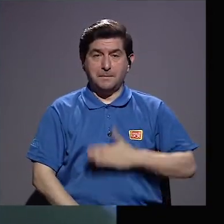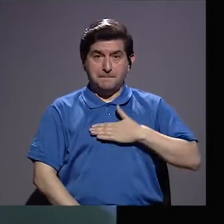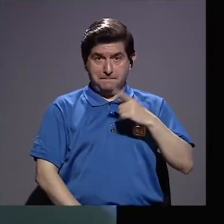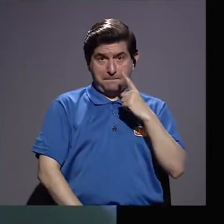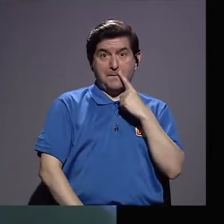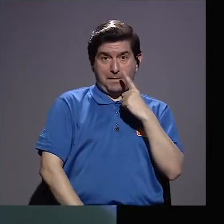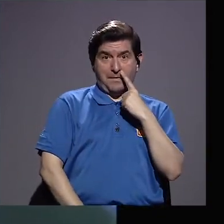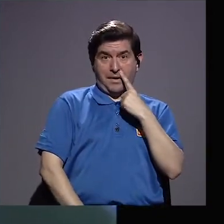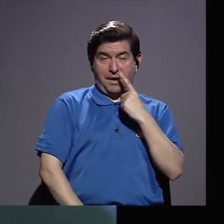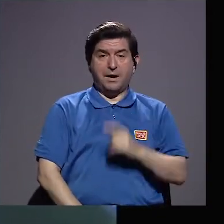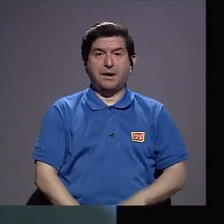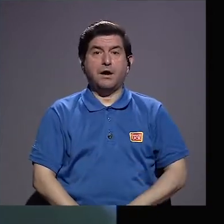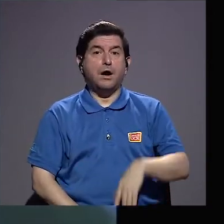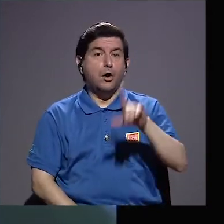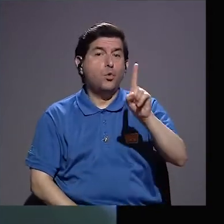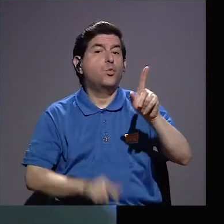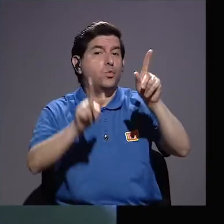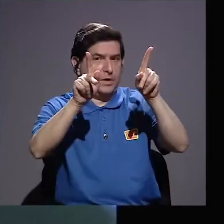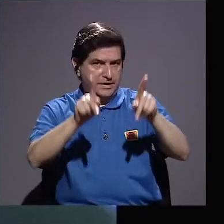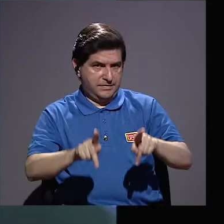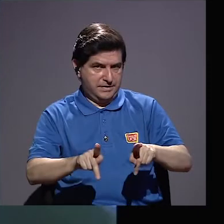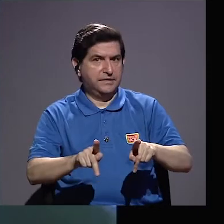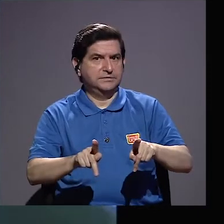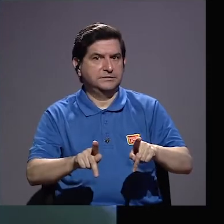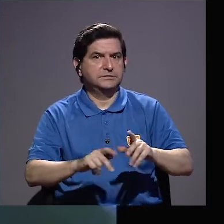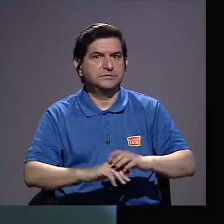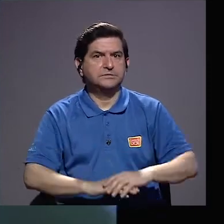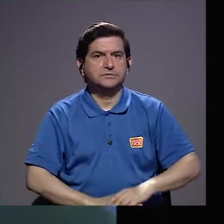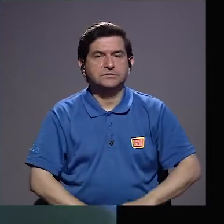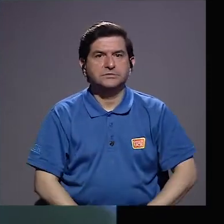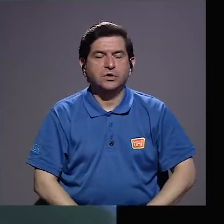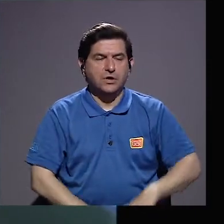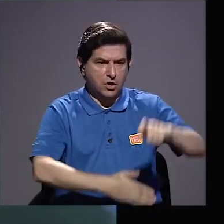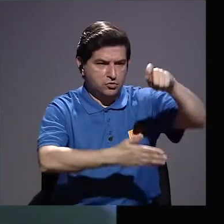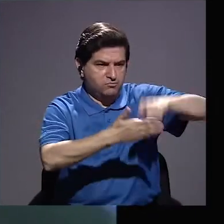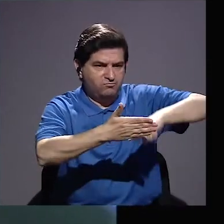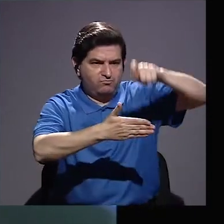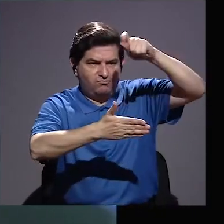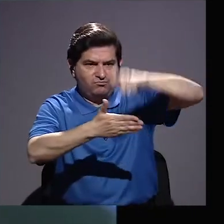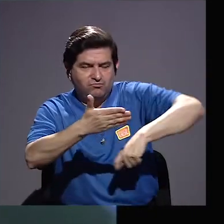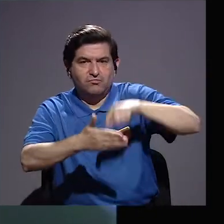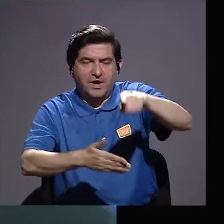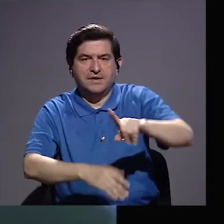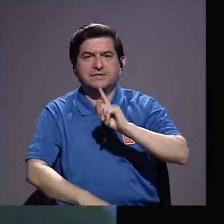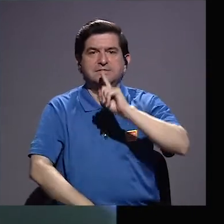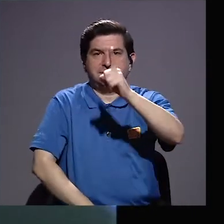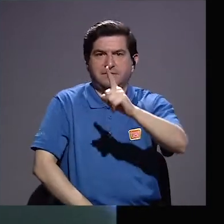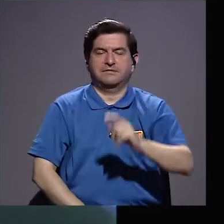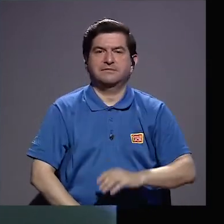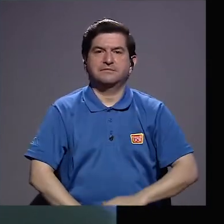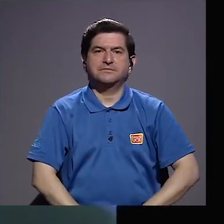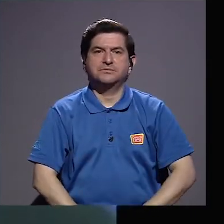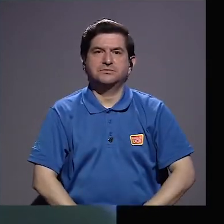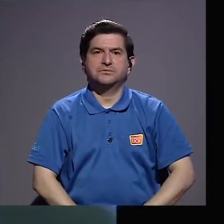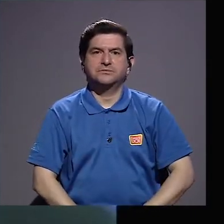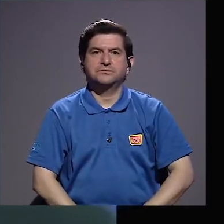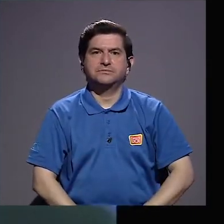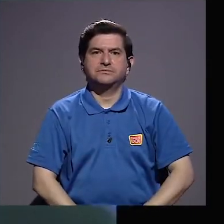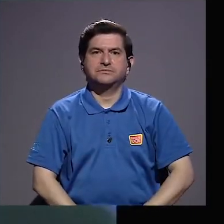uno de los eh, firmantes de esa declaración, y él